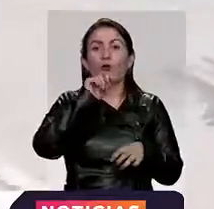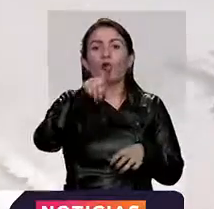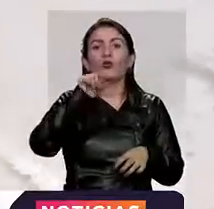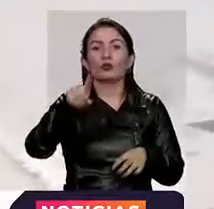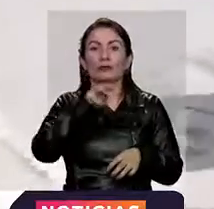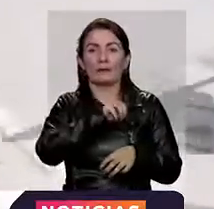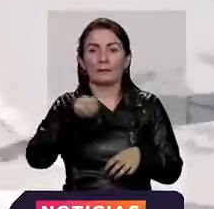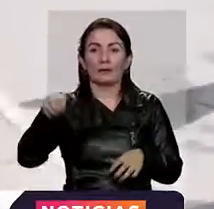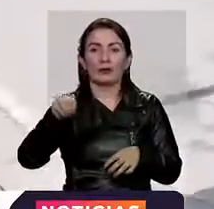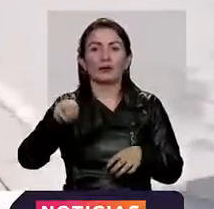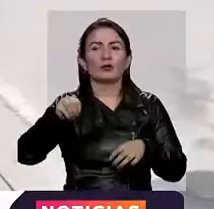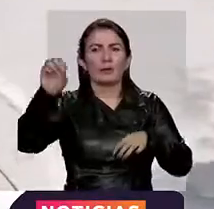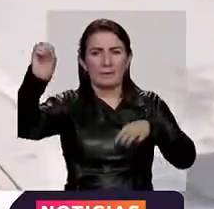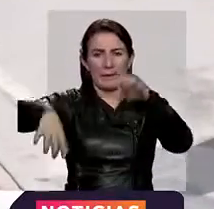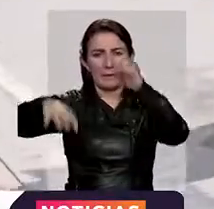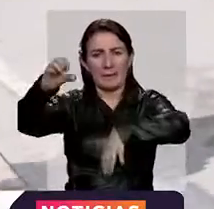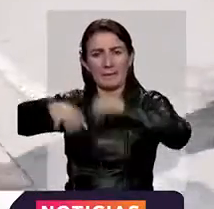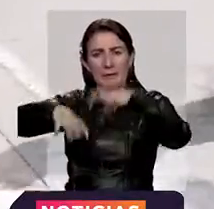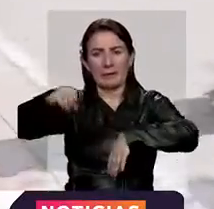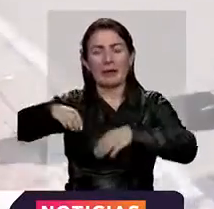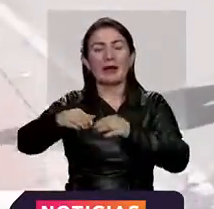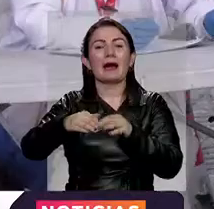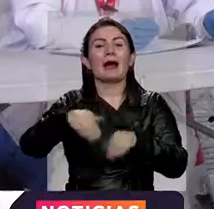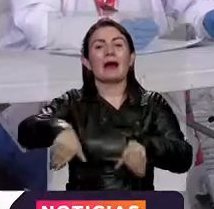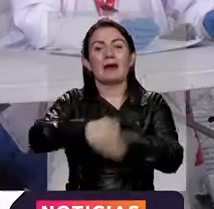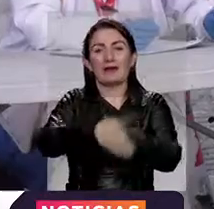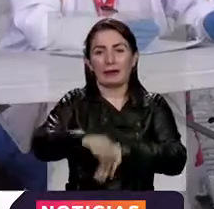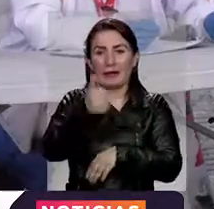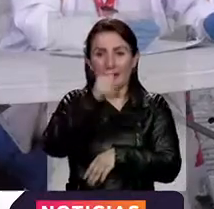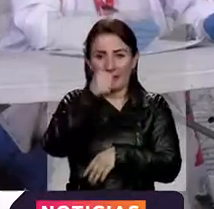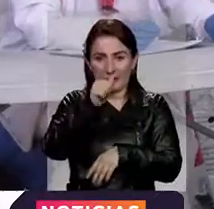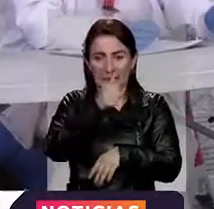metros cúbicos de escombros en la céntrica avenida décima de la capital colombiana.